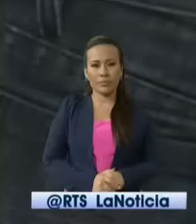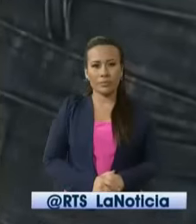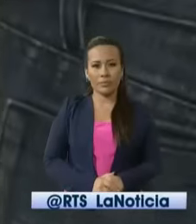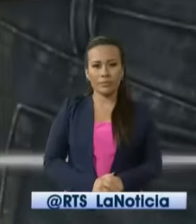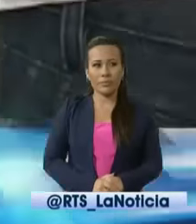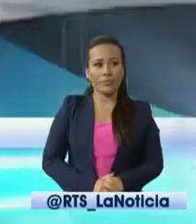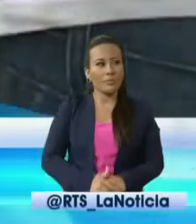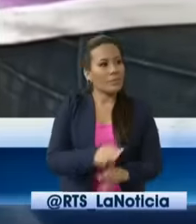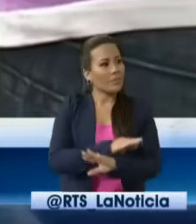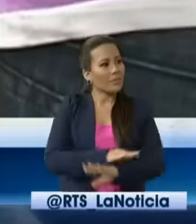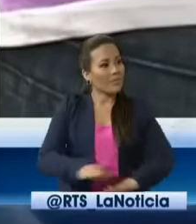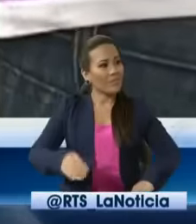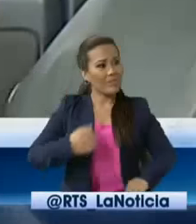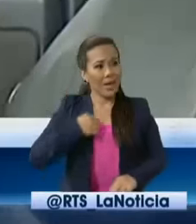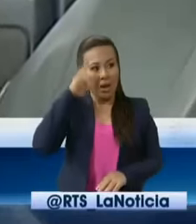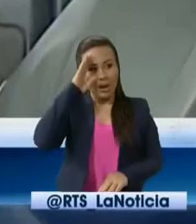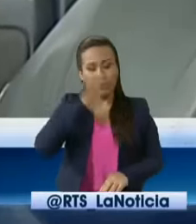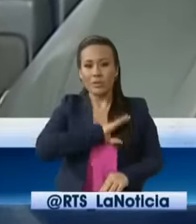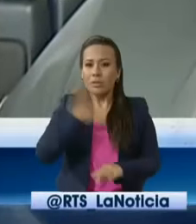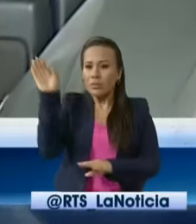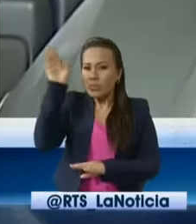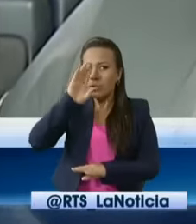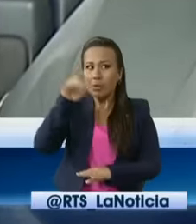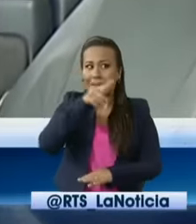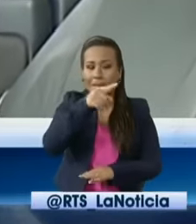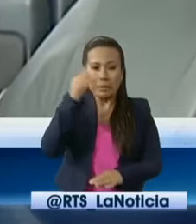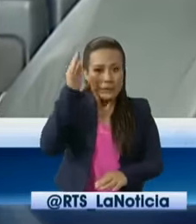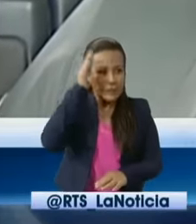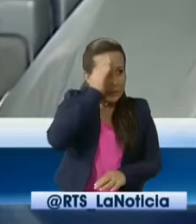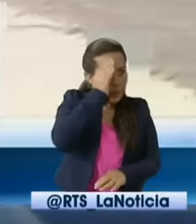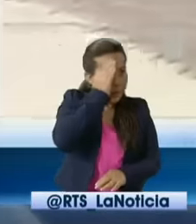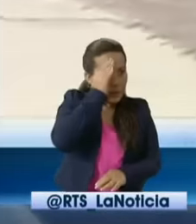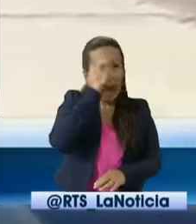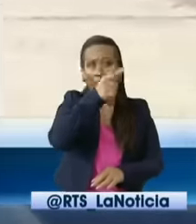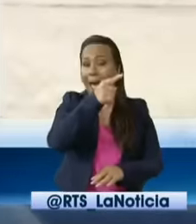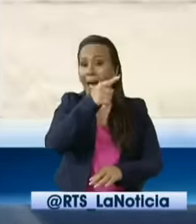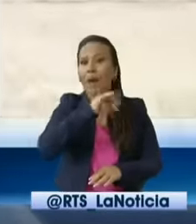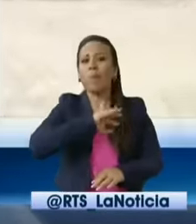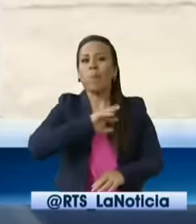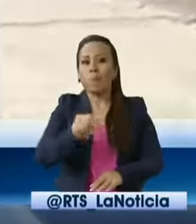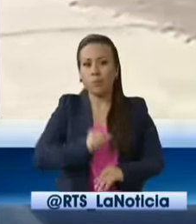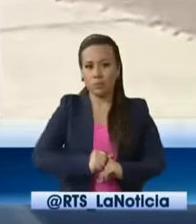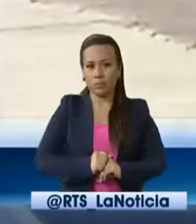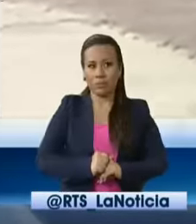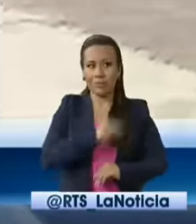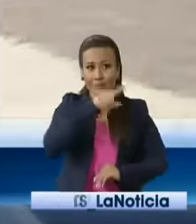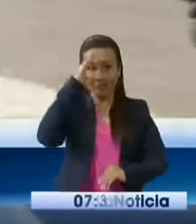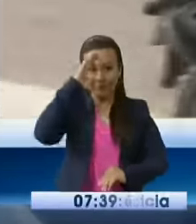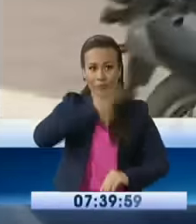Que ya les tenían el ojo puesto y no imaginaron que en cuestión de minutos se iba a generar una persecución,